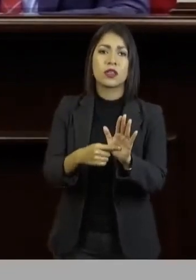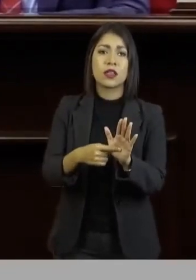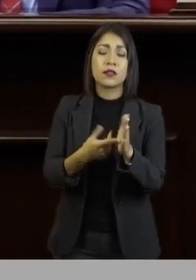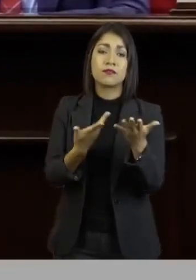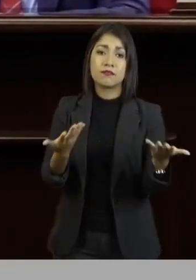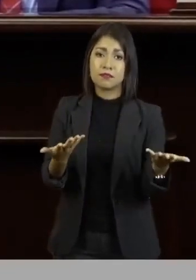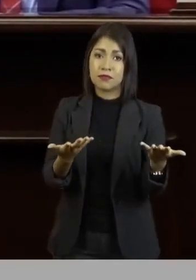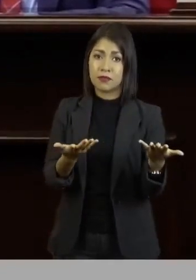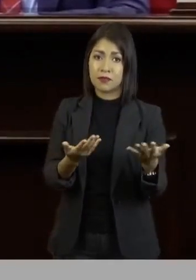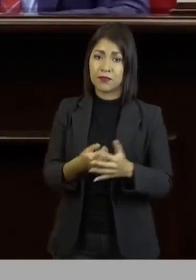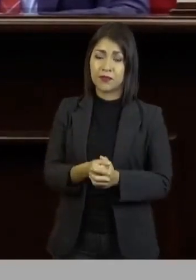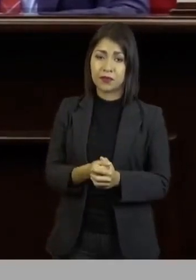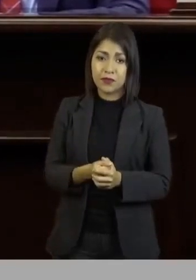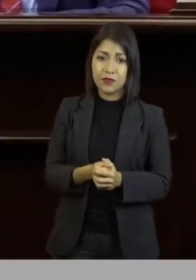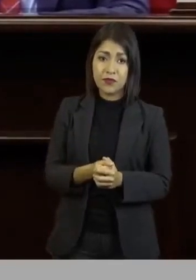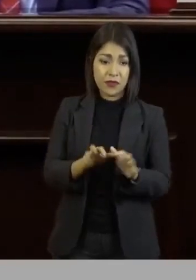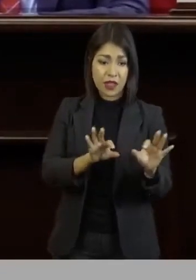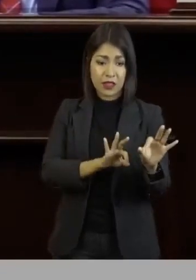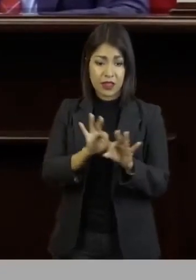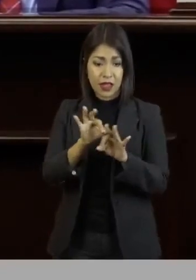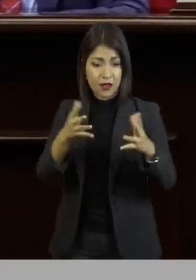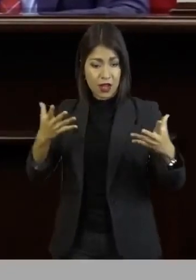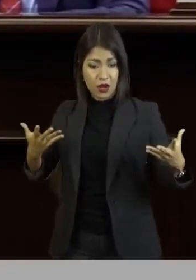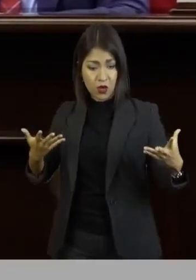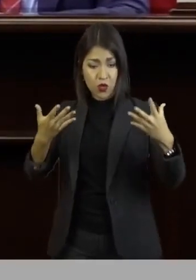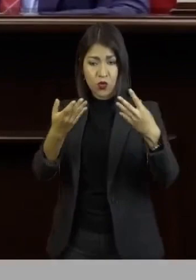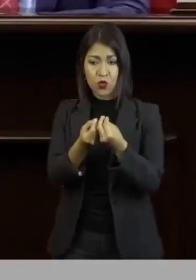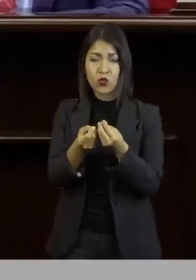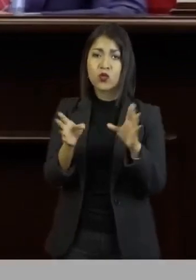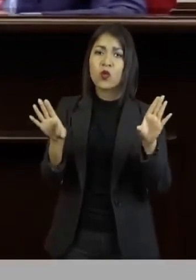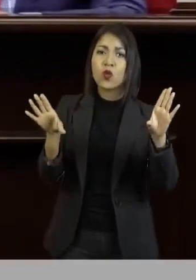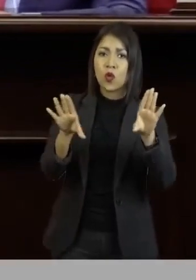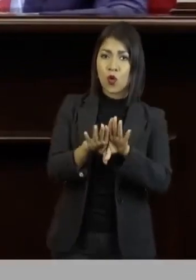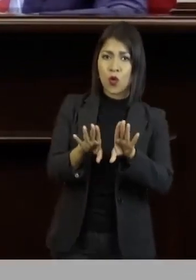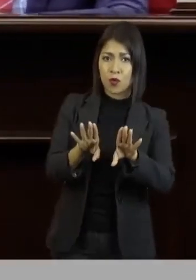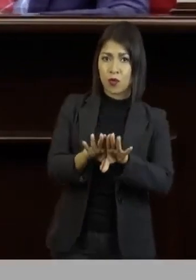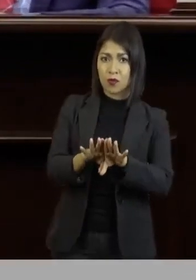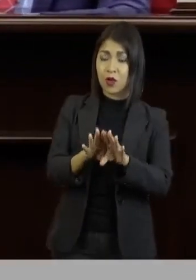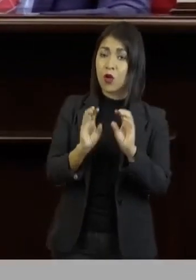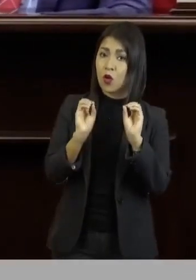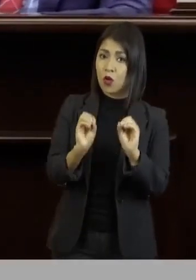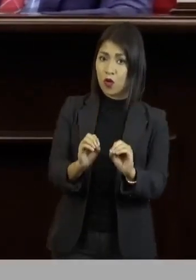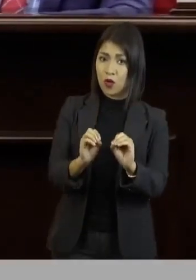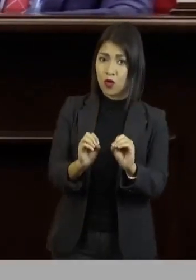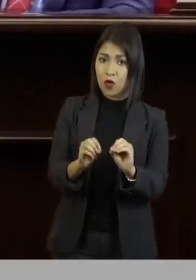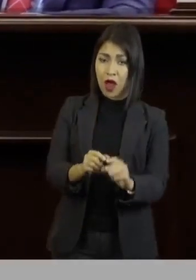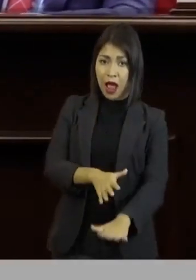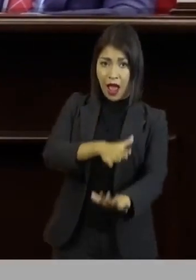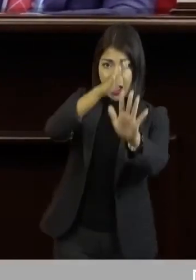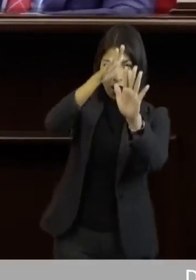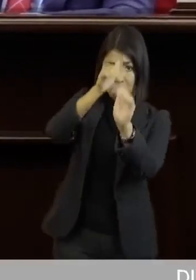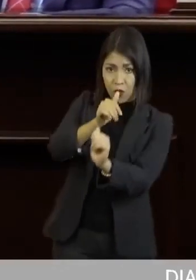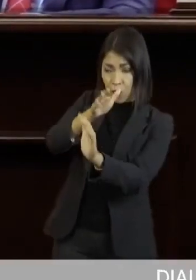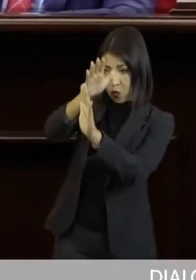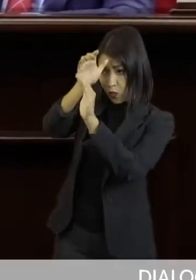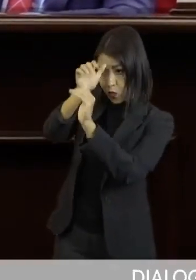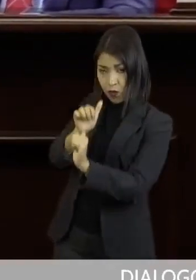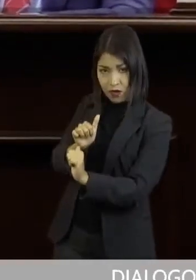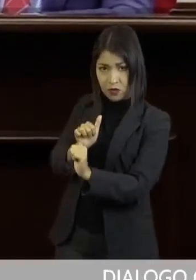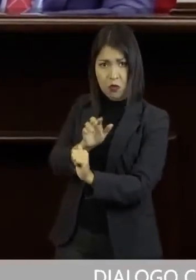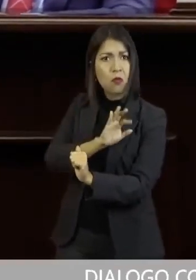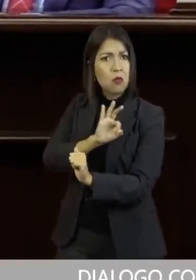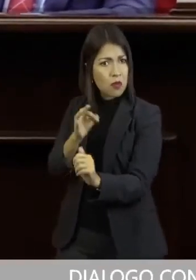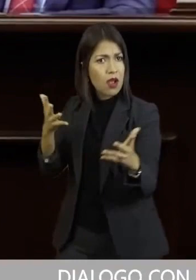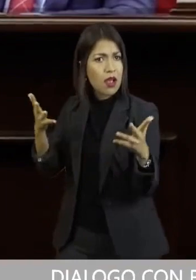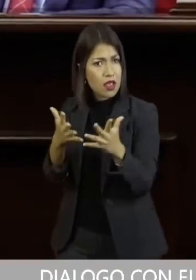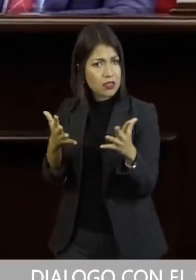lo que es trabajar en conjunto, de lo que es construir acuerdos. Y por